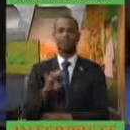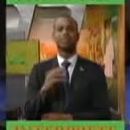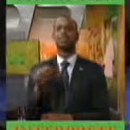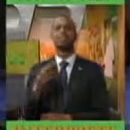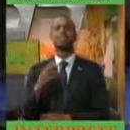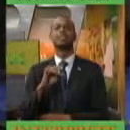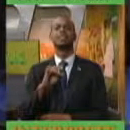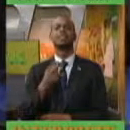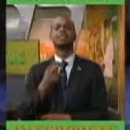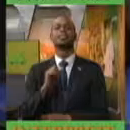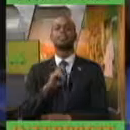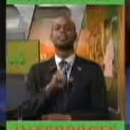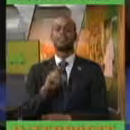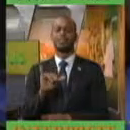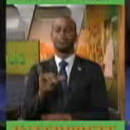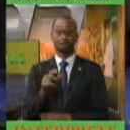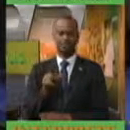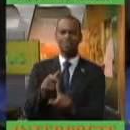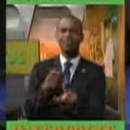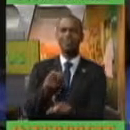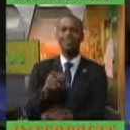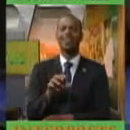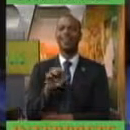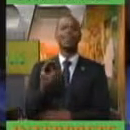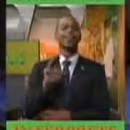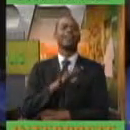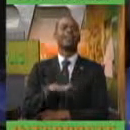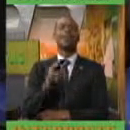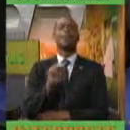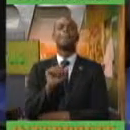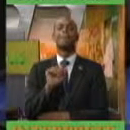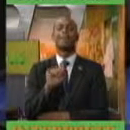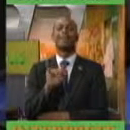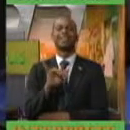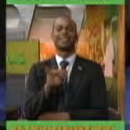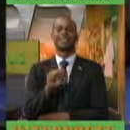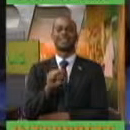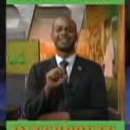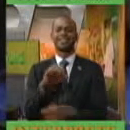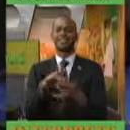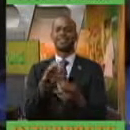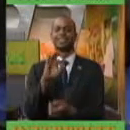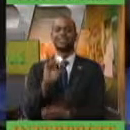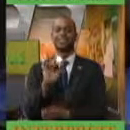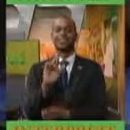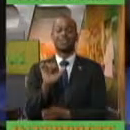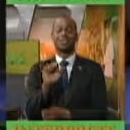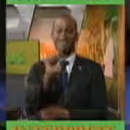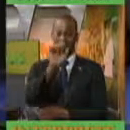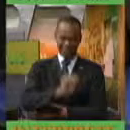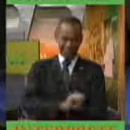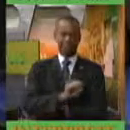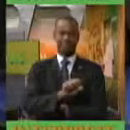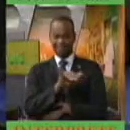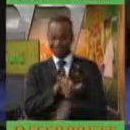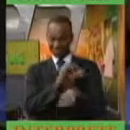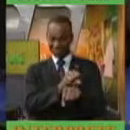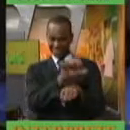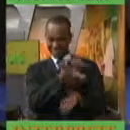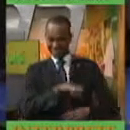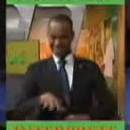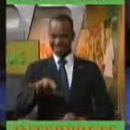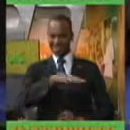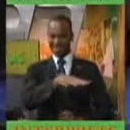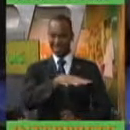dónde, Jovairo? De las Matas de Farfán. Las Matas de Farfán. Y Vicente, el sur profundo. ¿Cómo es? El sur profundo. El sur profundo, sí. Sí, el